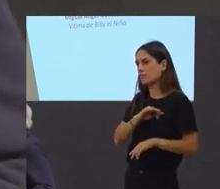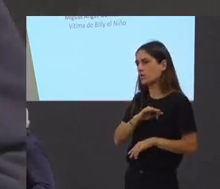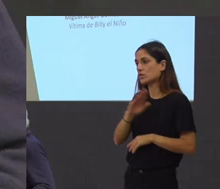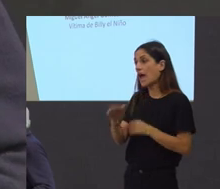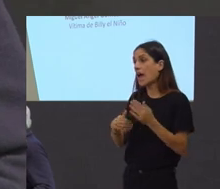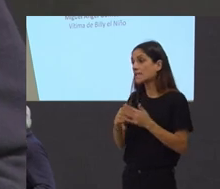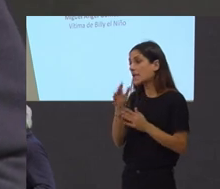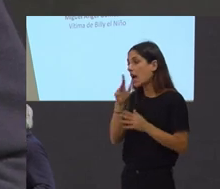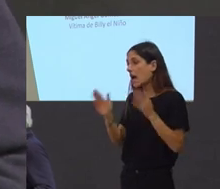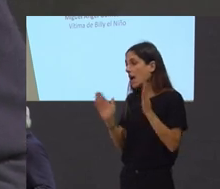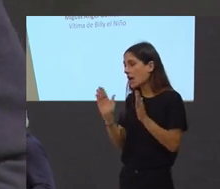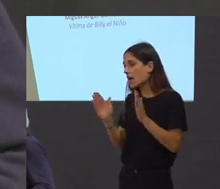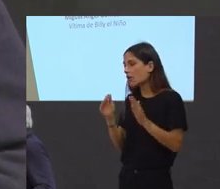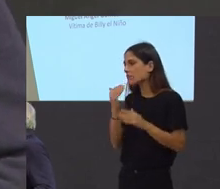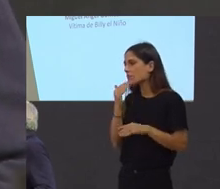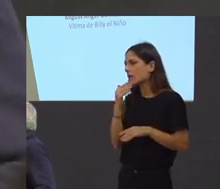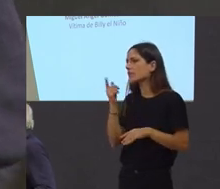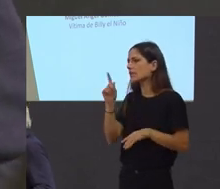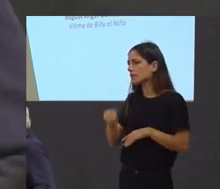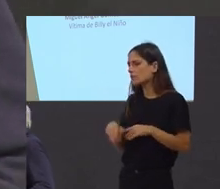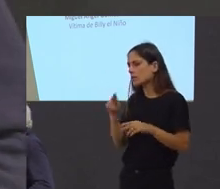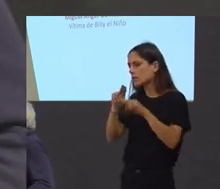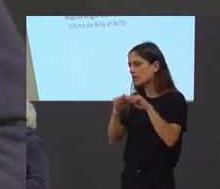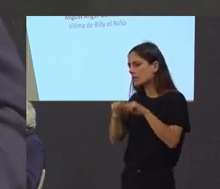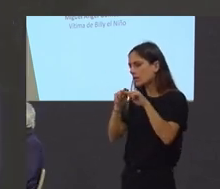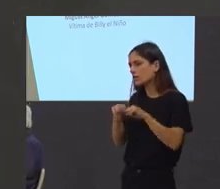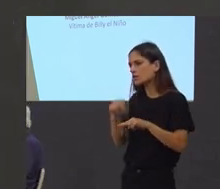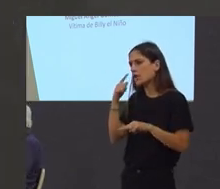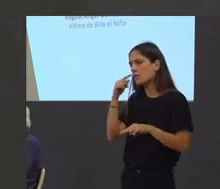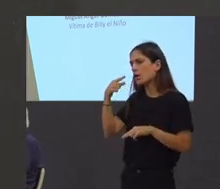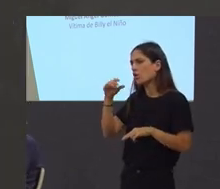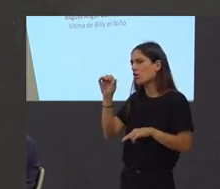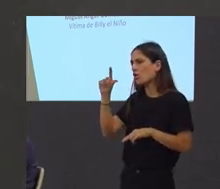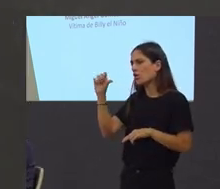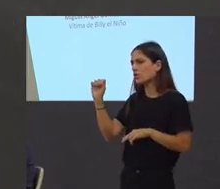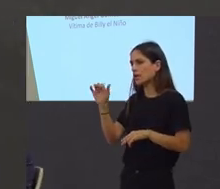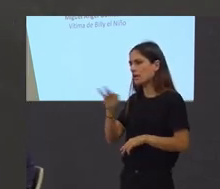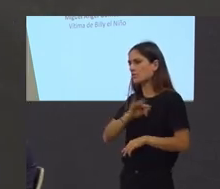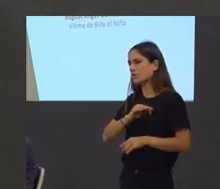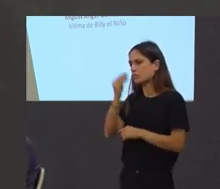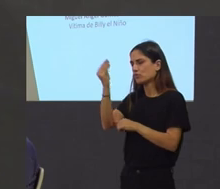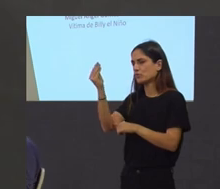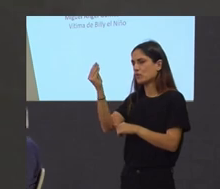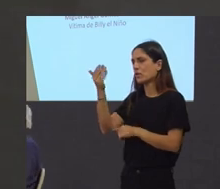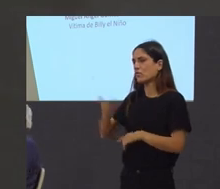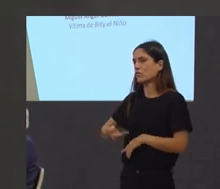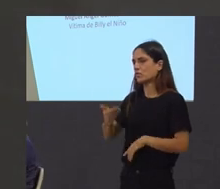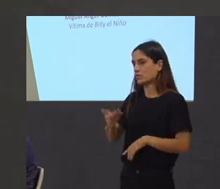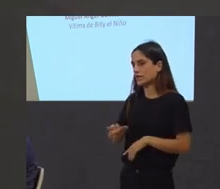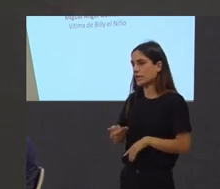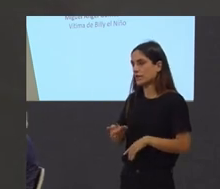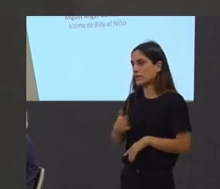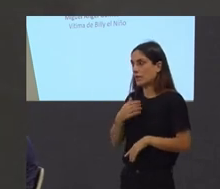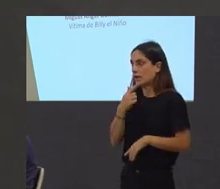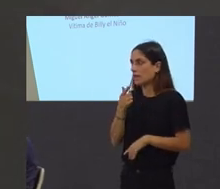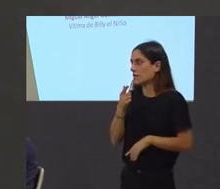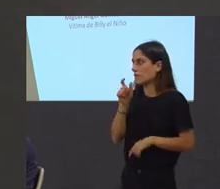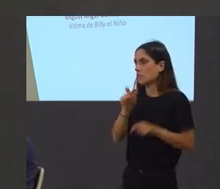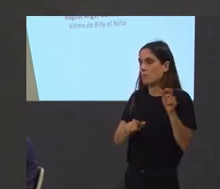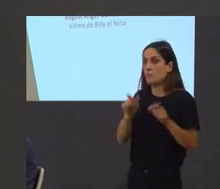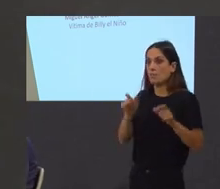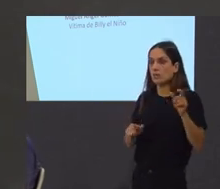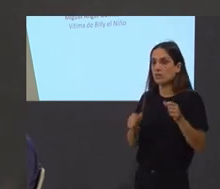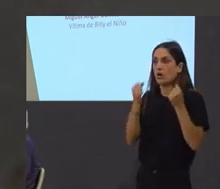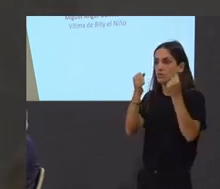decir que para ser una película así artesanal producida por por gente corriente pues pues bueno